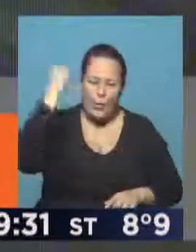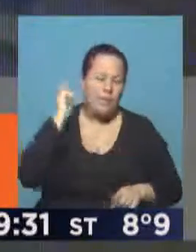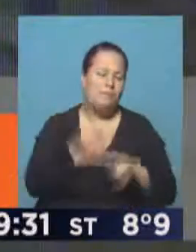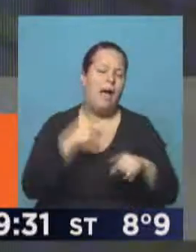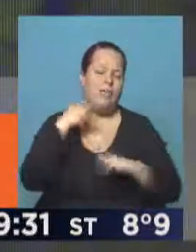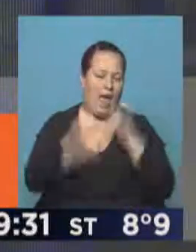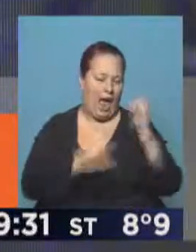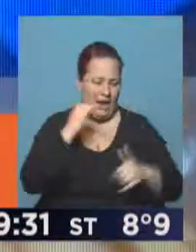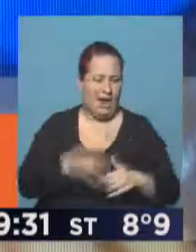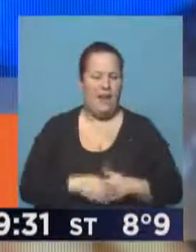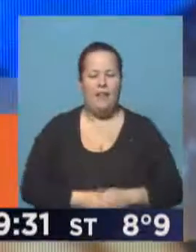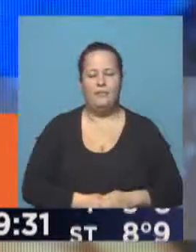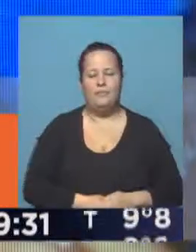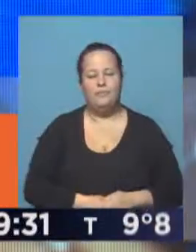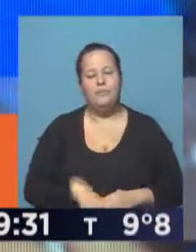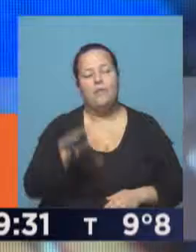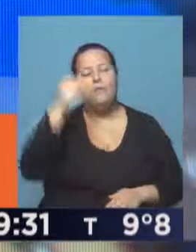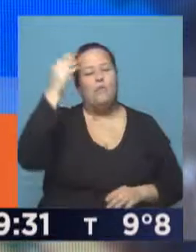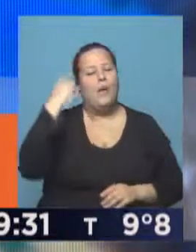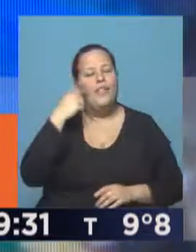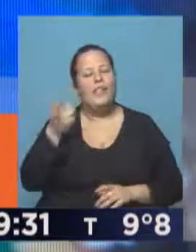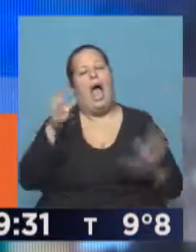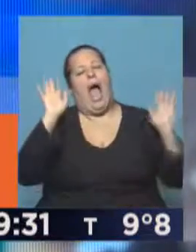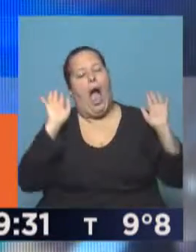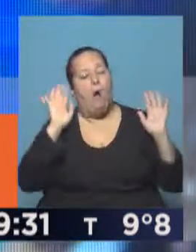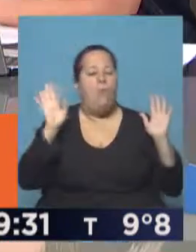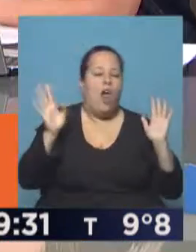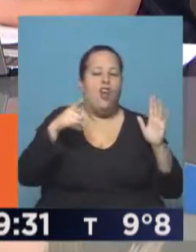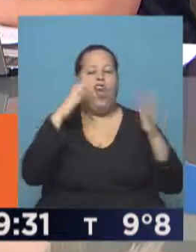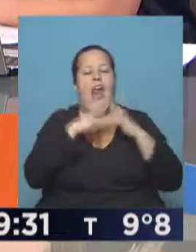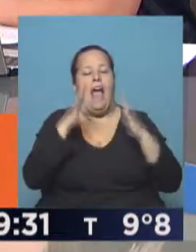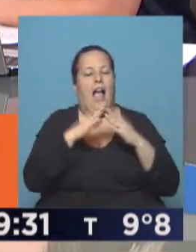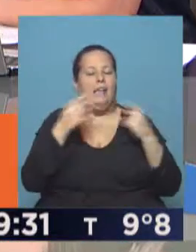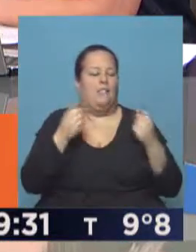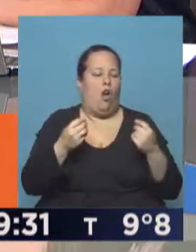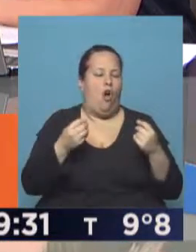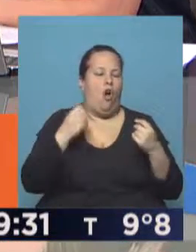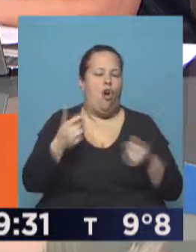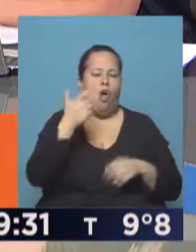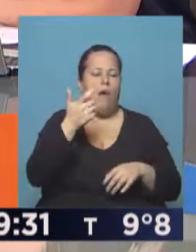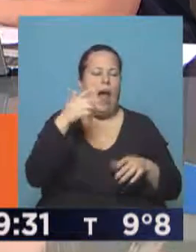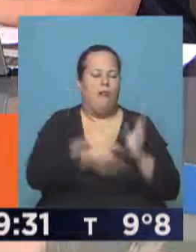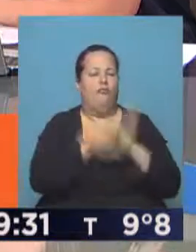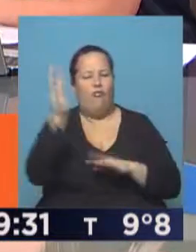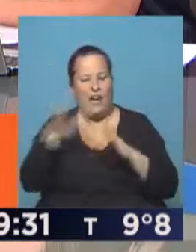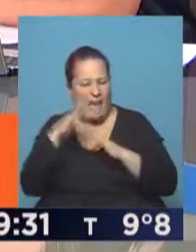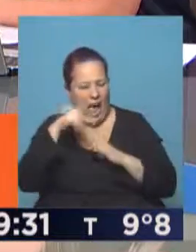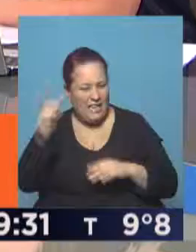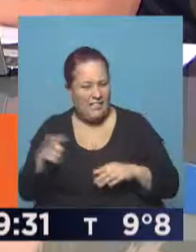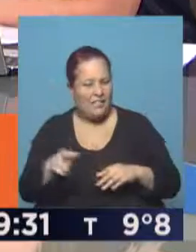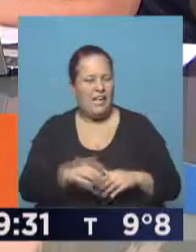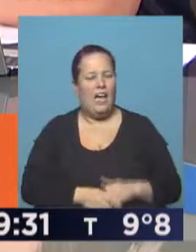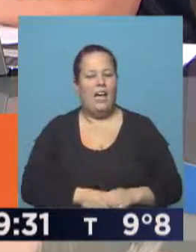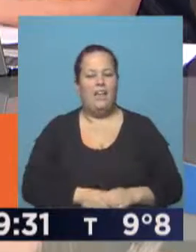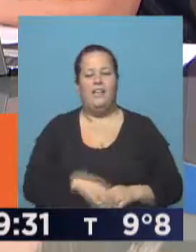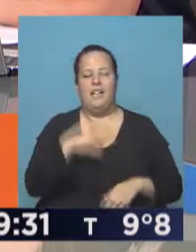dejar en claro es que, porque muchas veces la gente dice, bueno, pero la casa, ¿cómo estaba el arma? Él entró a la casa y